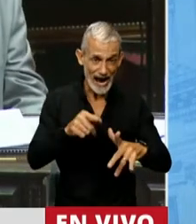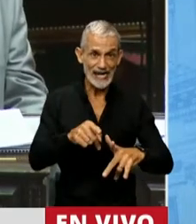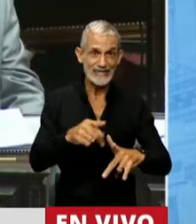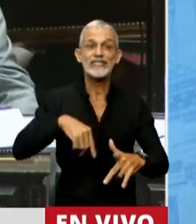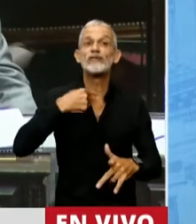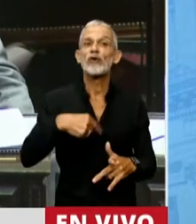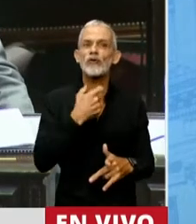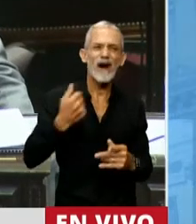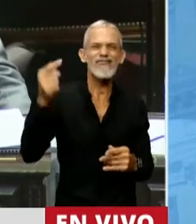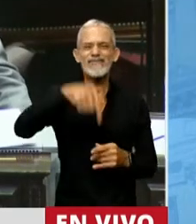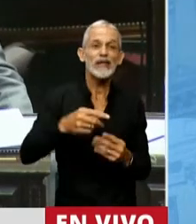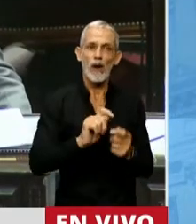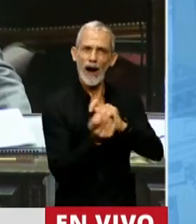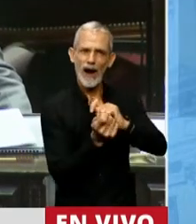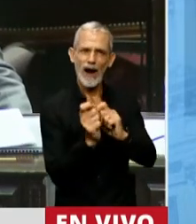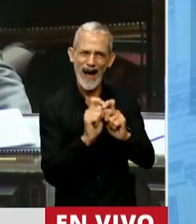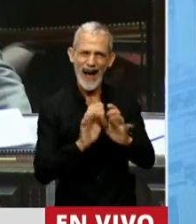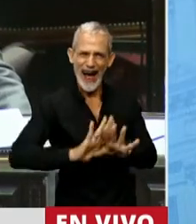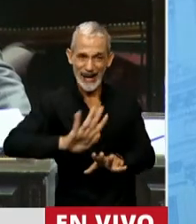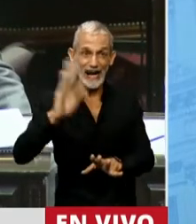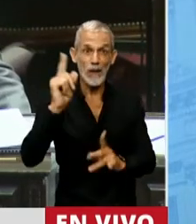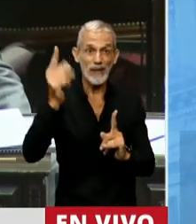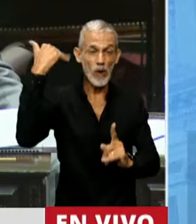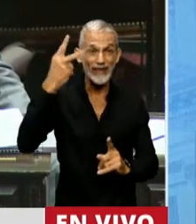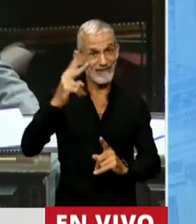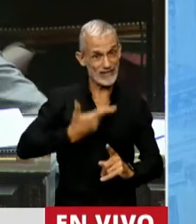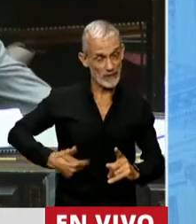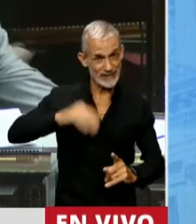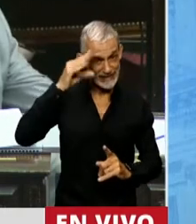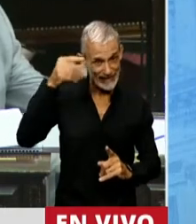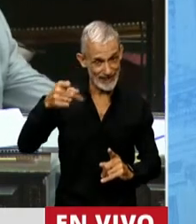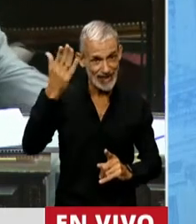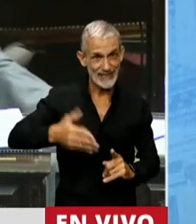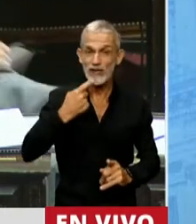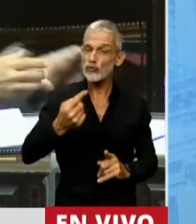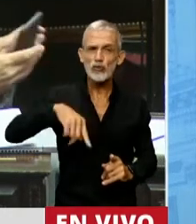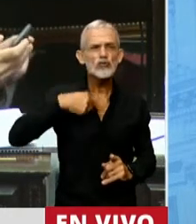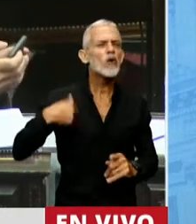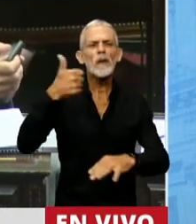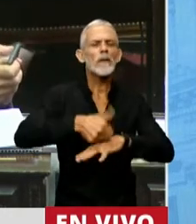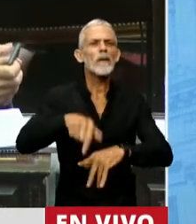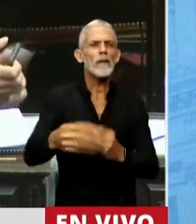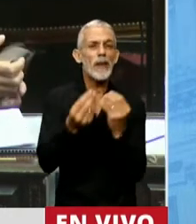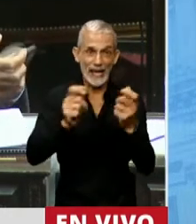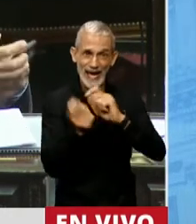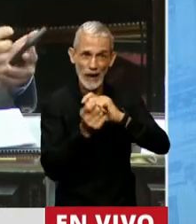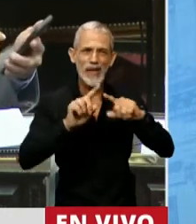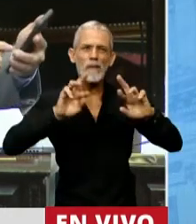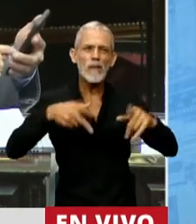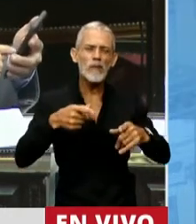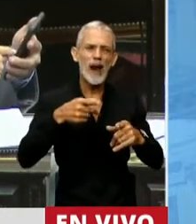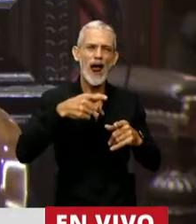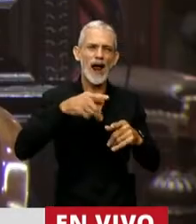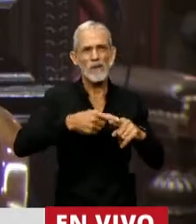esto es justamente lo que nosotros venimos a cambiar. Como hace pocos días dijo nuestra vicepresidenta, lo que nosotros venimos a hacer es a cambiar la política